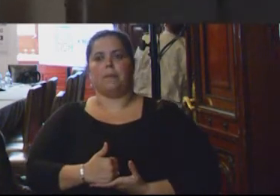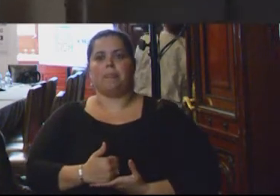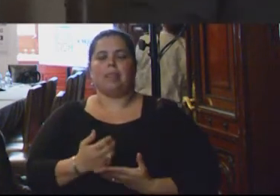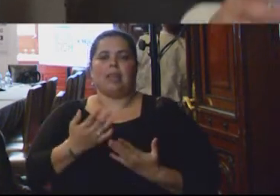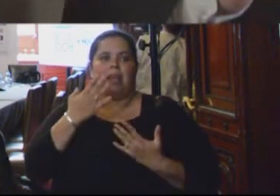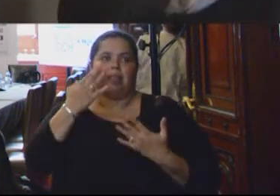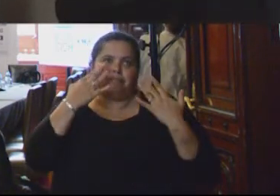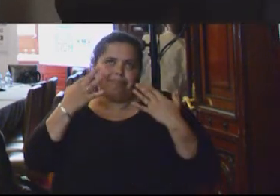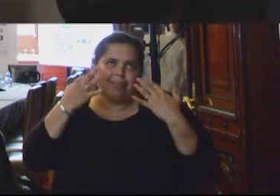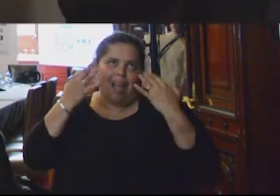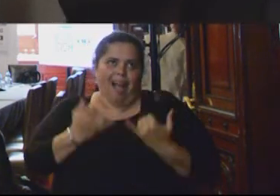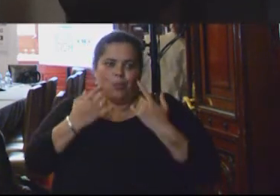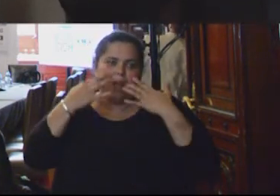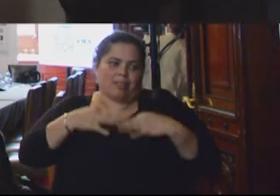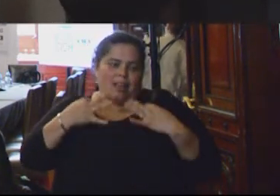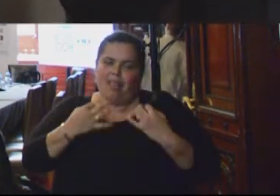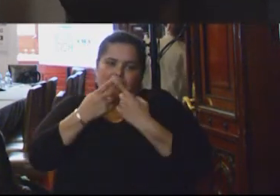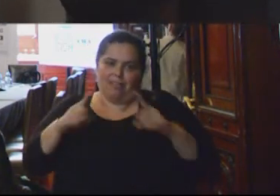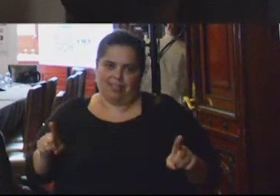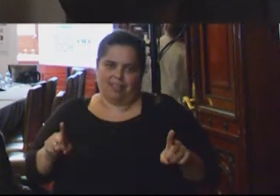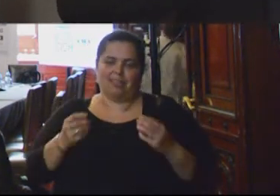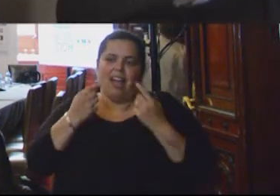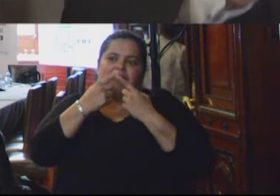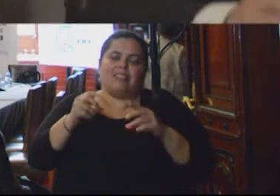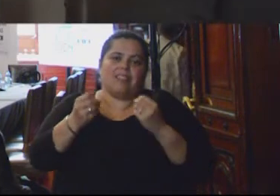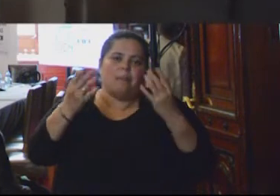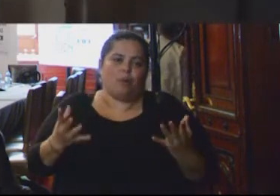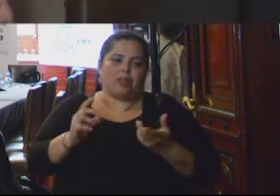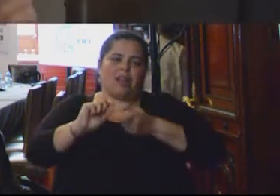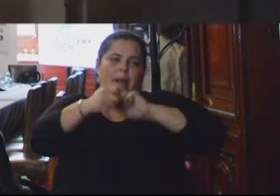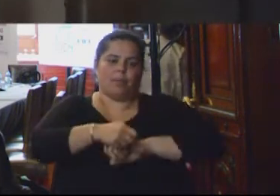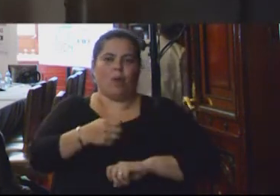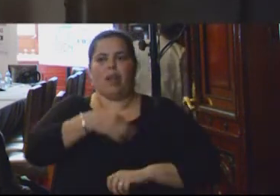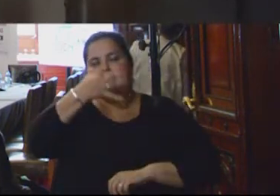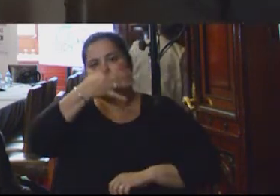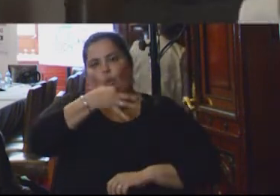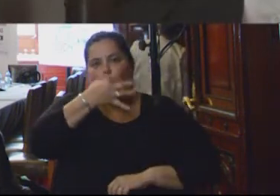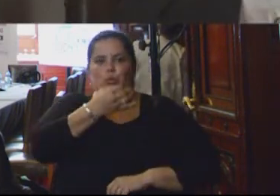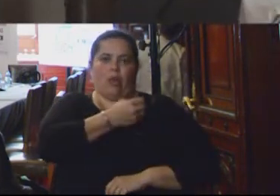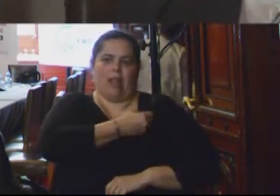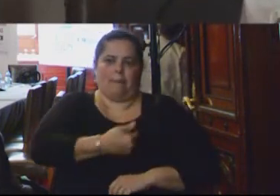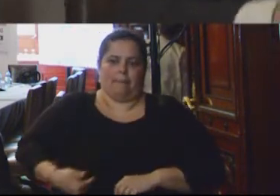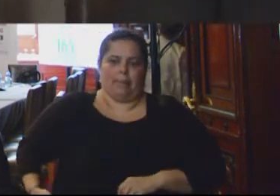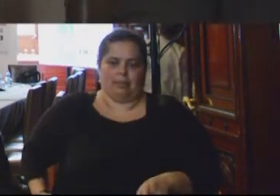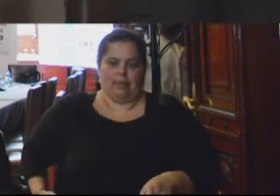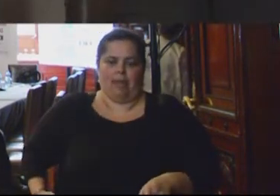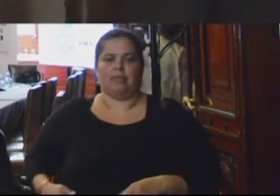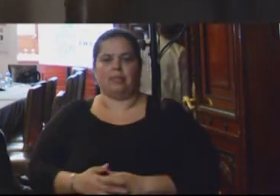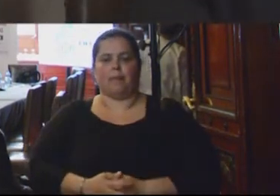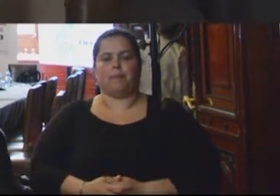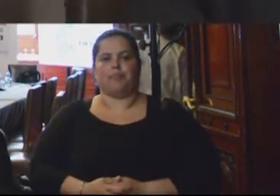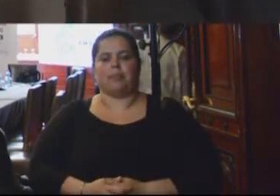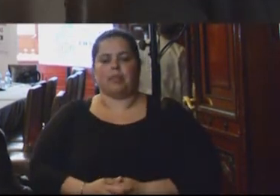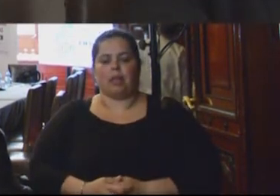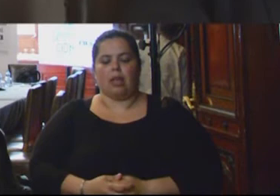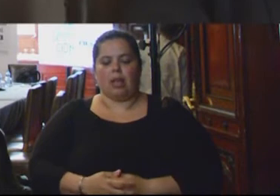distinta. Distinta porque cambió el discurso del presidente, me voy a permitir una pequeña introducción. Cambió